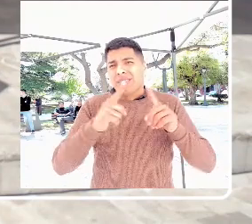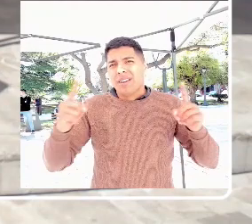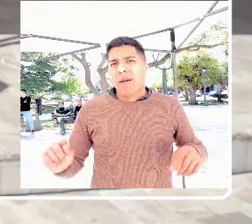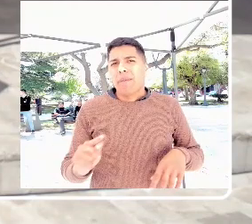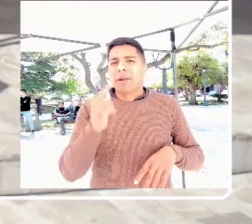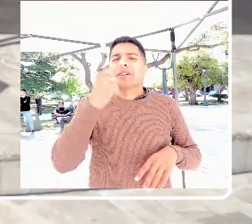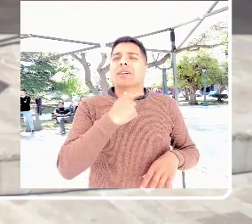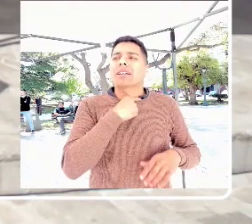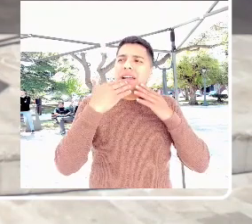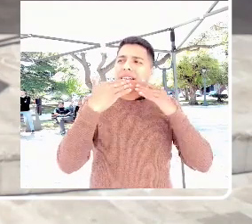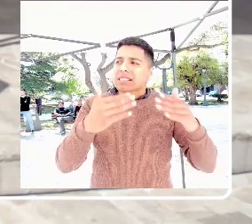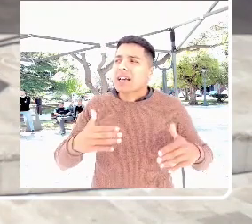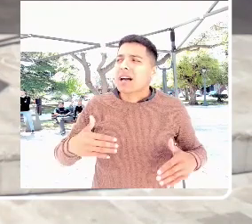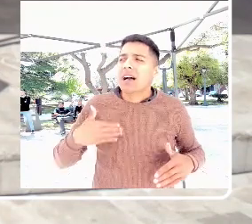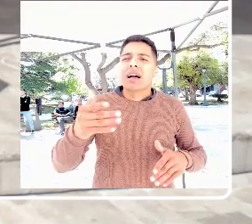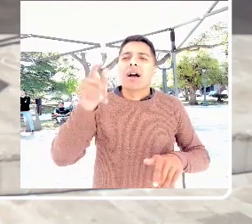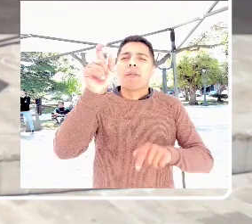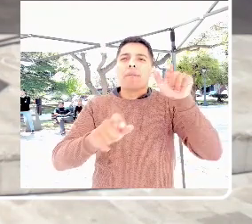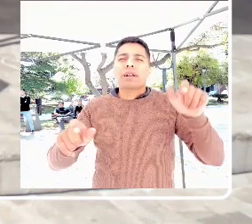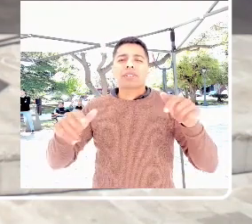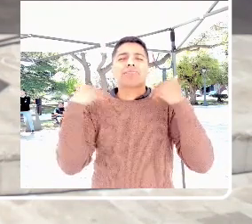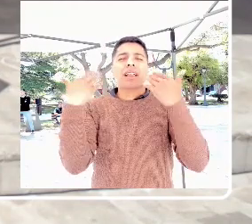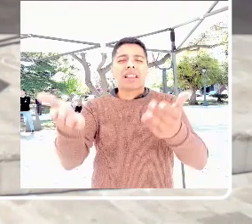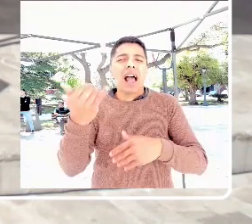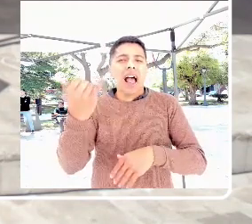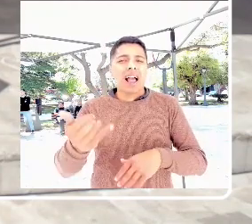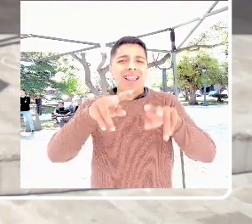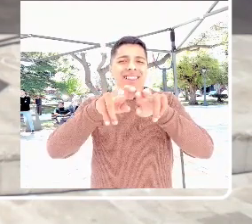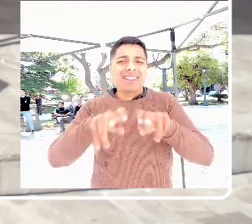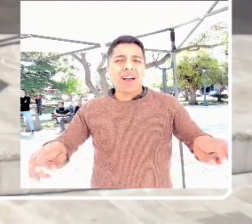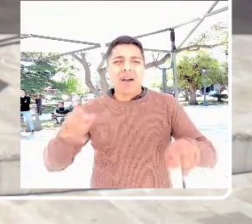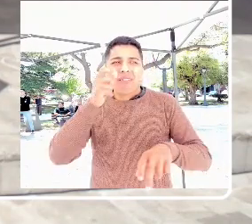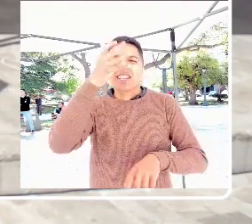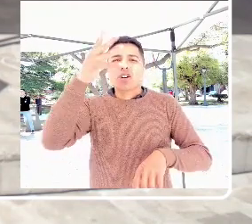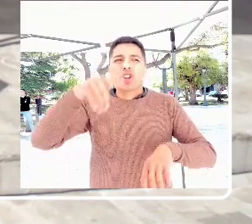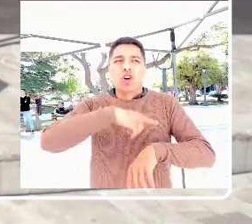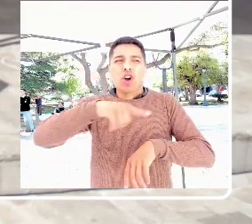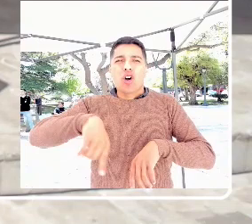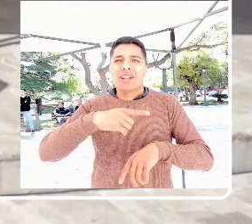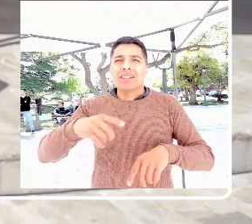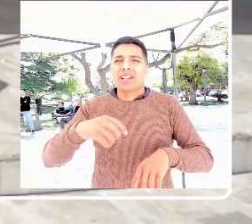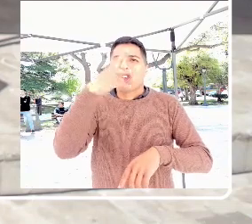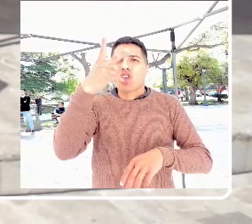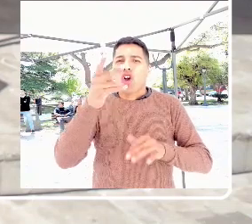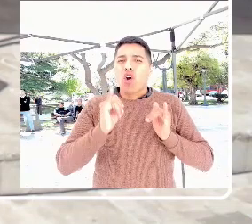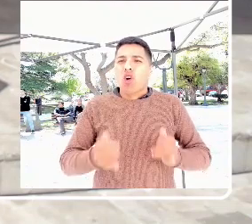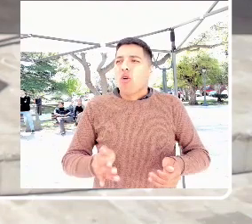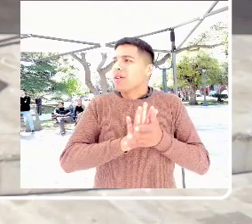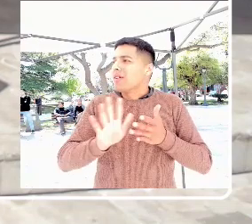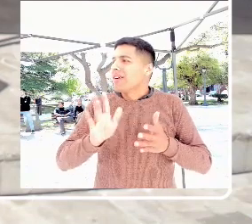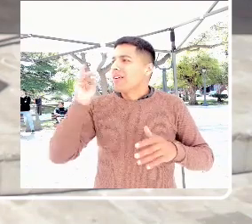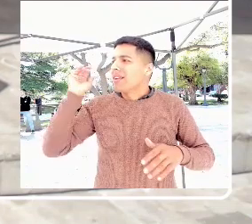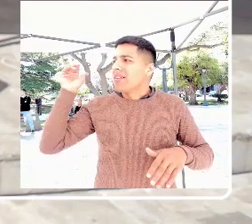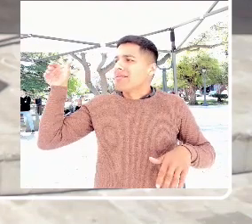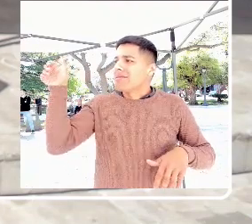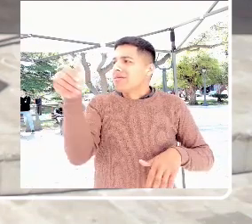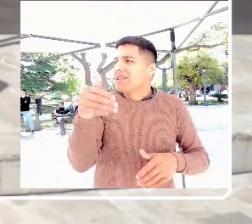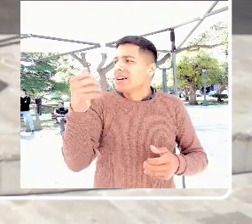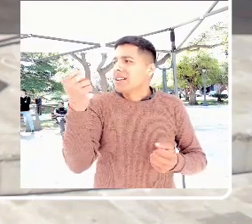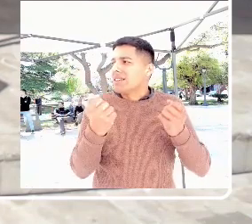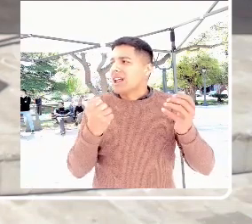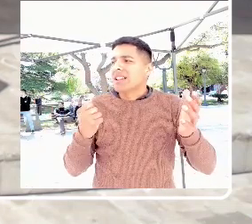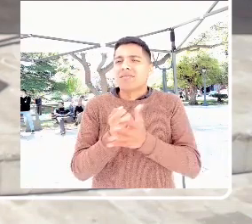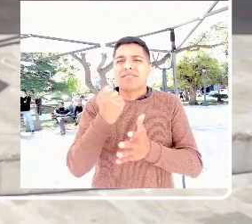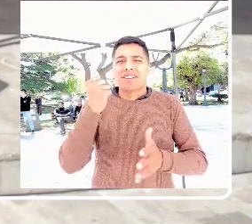nada, agradecer a esas almas que están detrás, que están 24 horas dispuestos. Hay dos chicos que acaban de regresar con el chofer de un accidente vehicular en Las